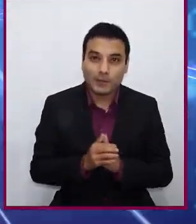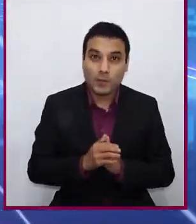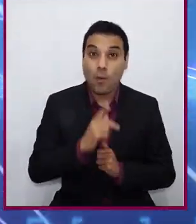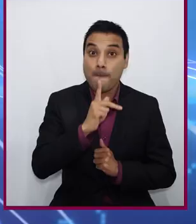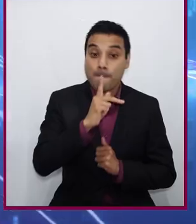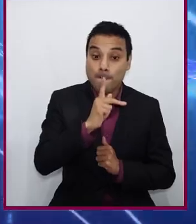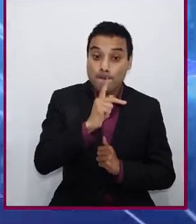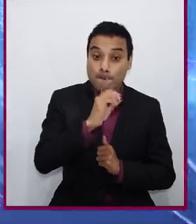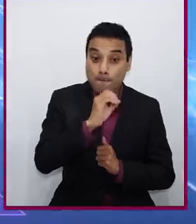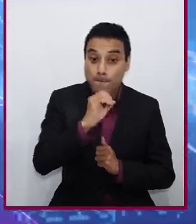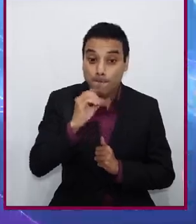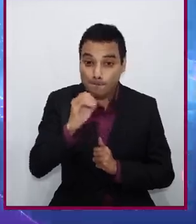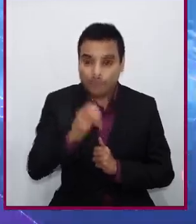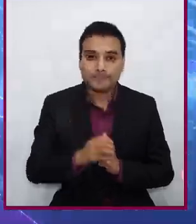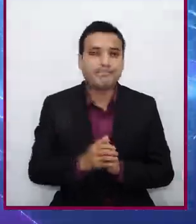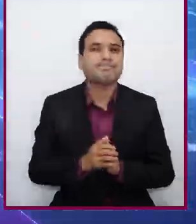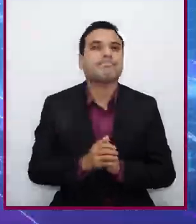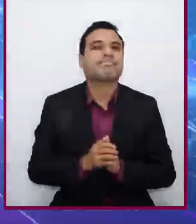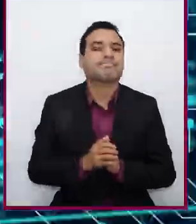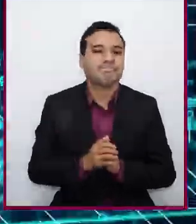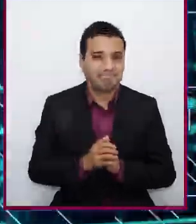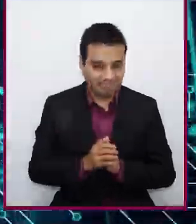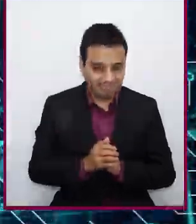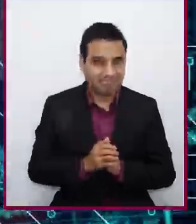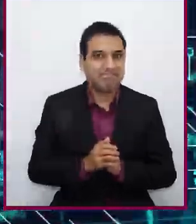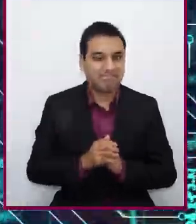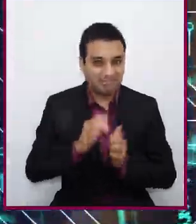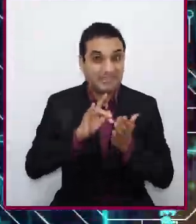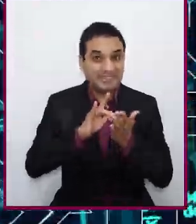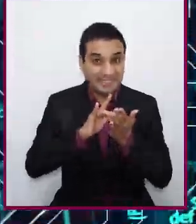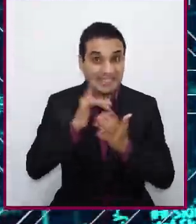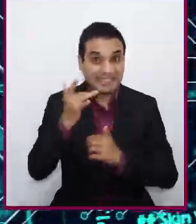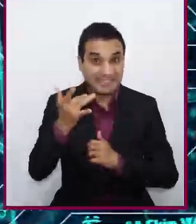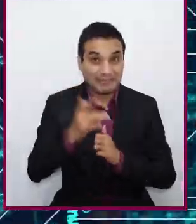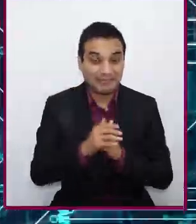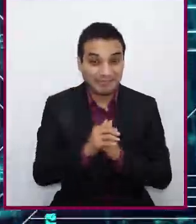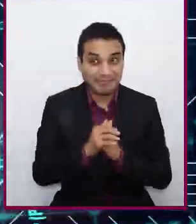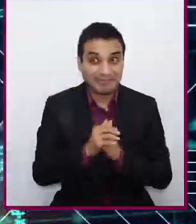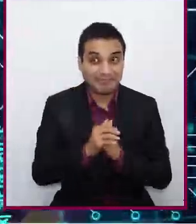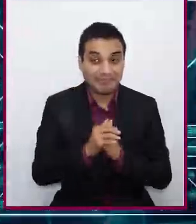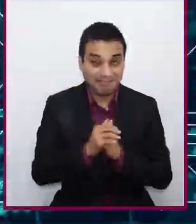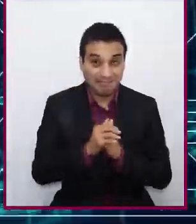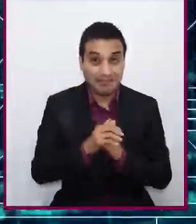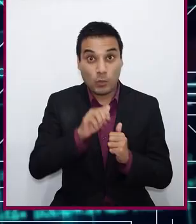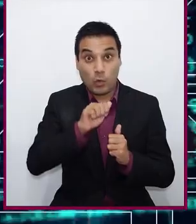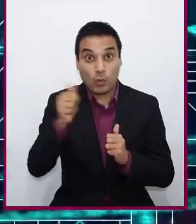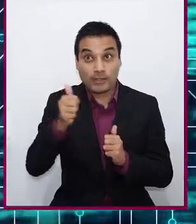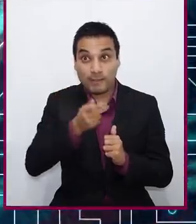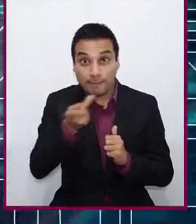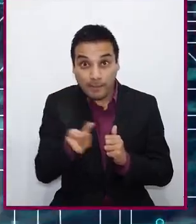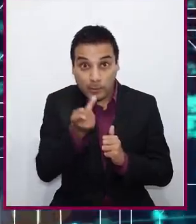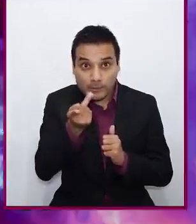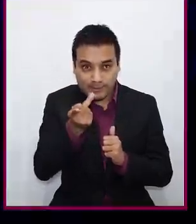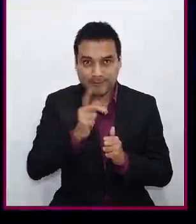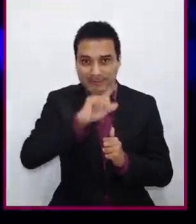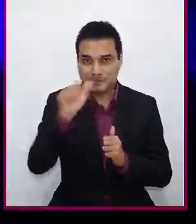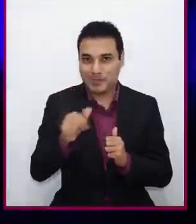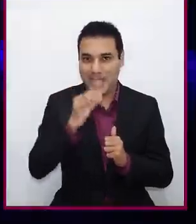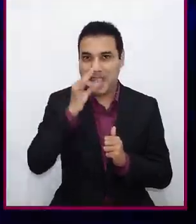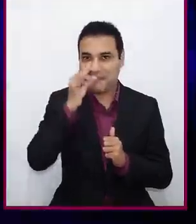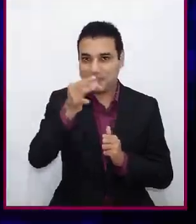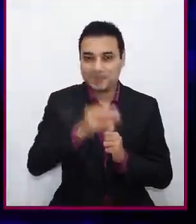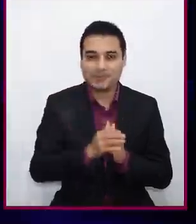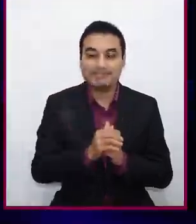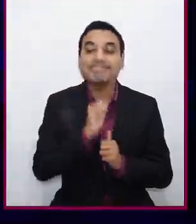ocu allá voy gracias a ti va si me acuerdo de otra cosa que no sepa te avisamos de